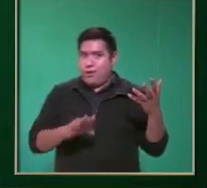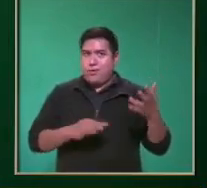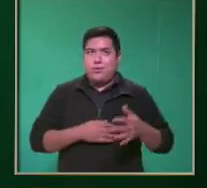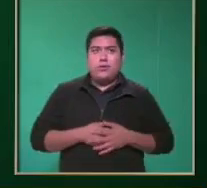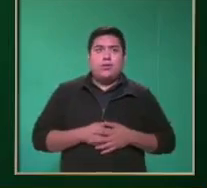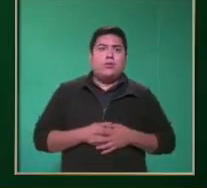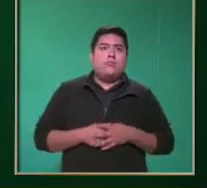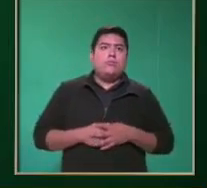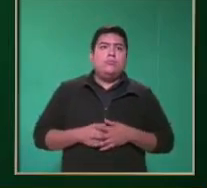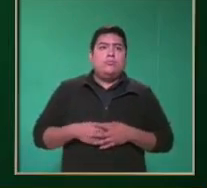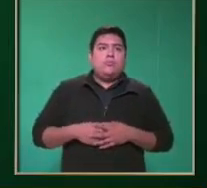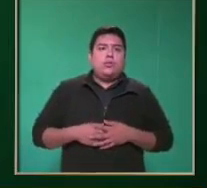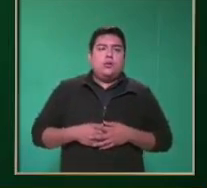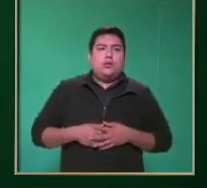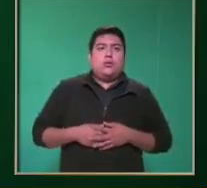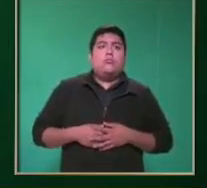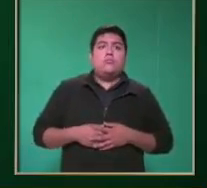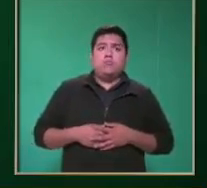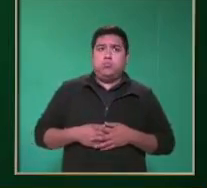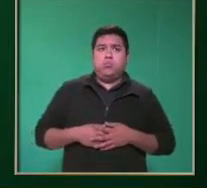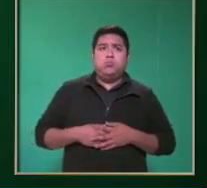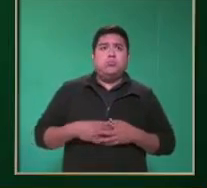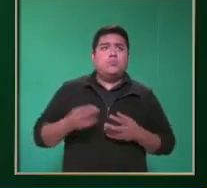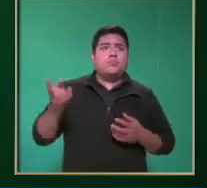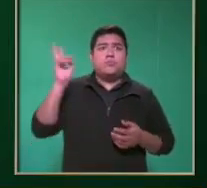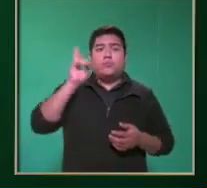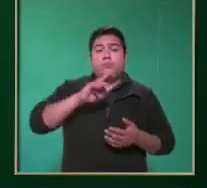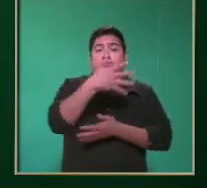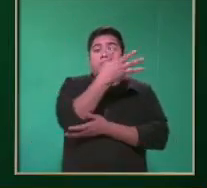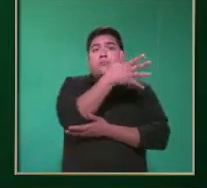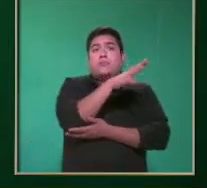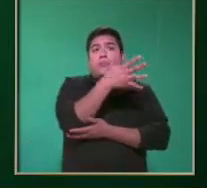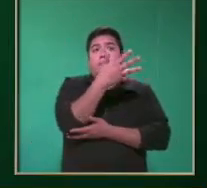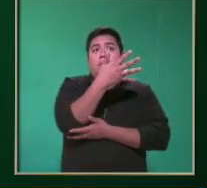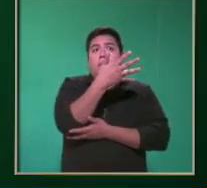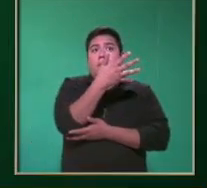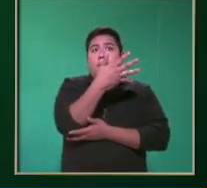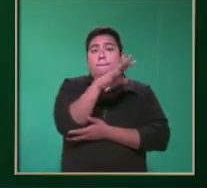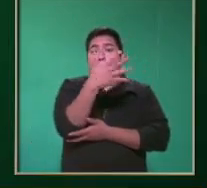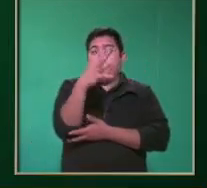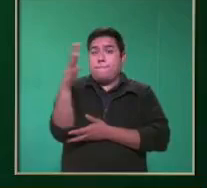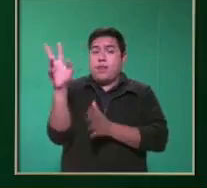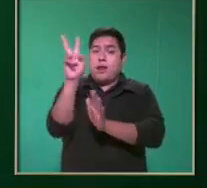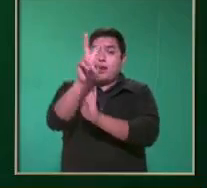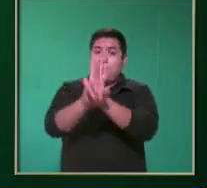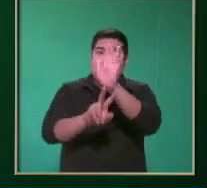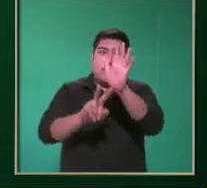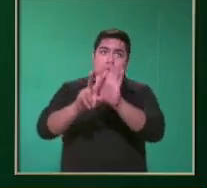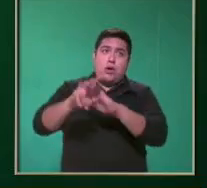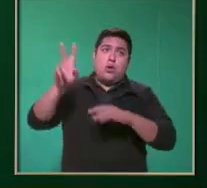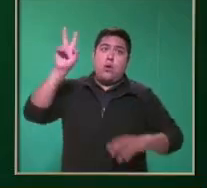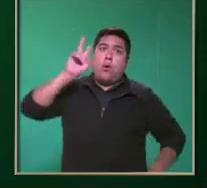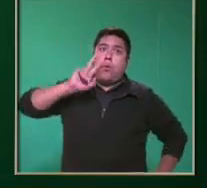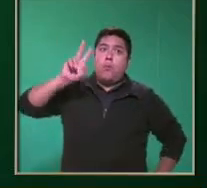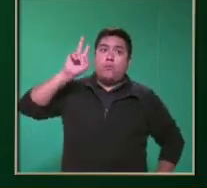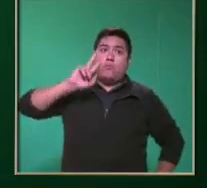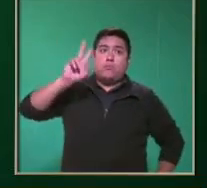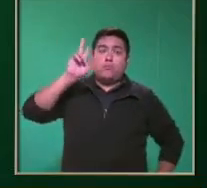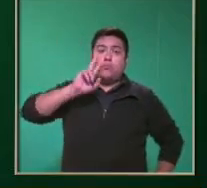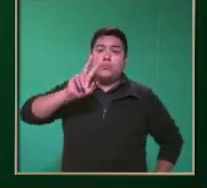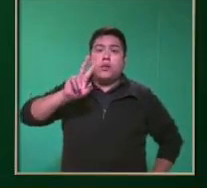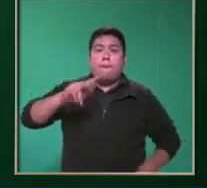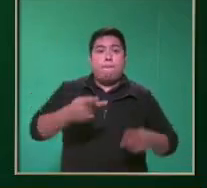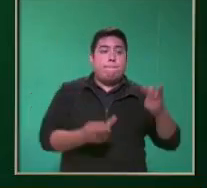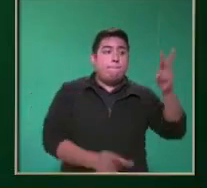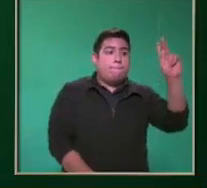de poder interpretarlo. Y estábamos precisamente con la selva. Viste en el video cómo la presencia de